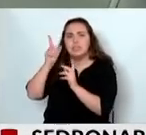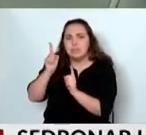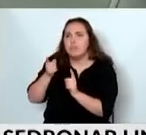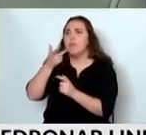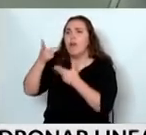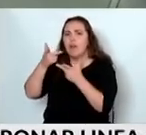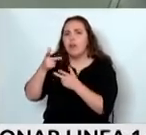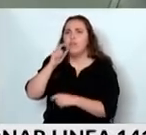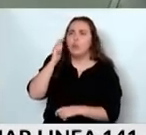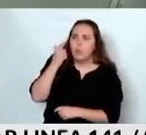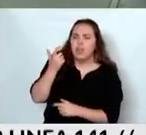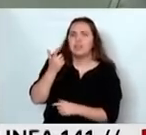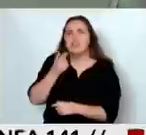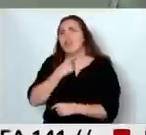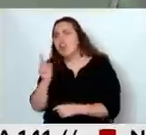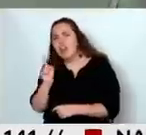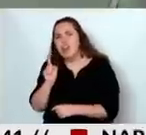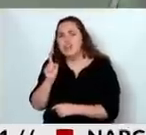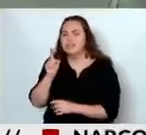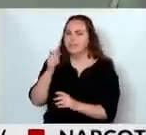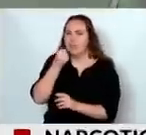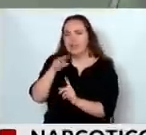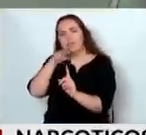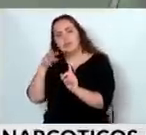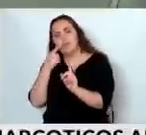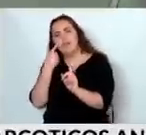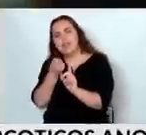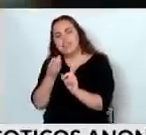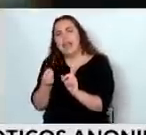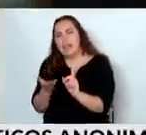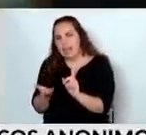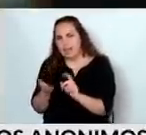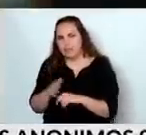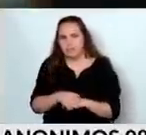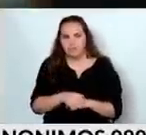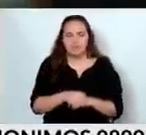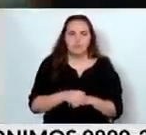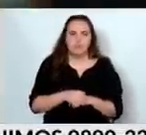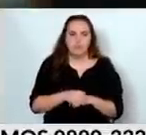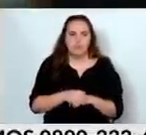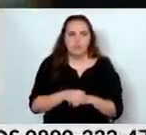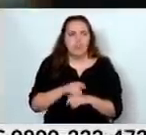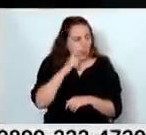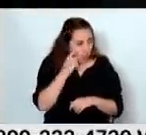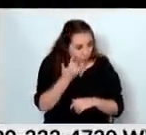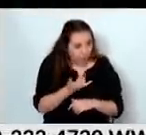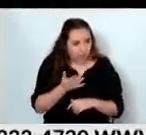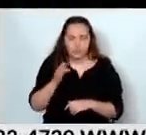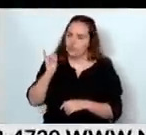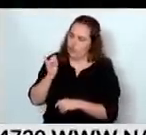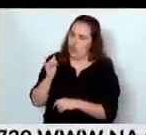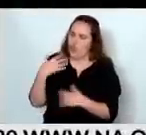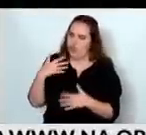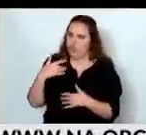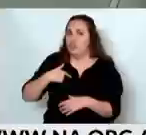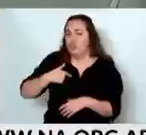vergüenza. Entonces es ir viendo lo que la persona va necesitando en ese momento. ¿La vergüenza estaba? Sí, sí. Yo llegué a mentir que mi hermano